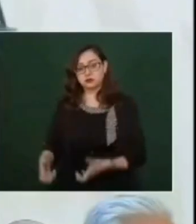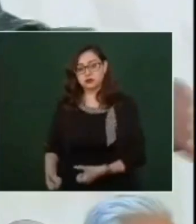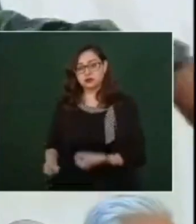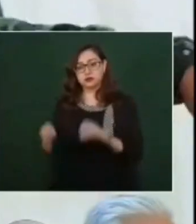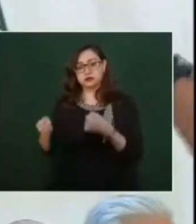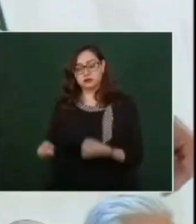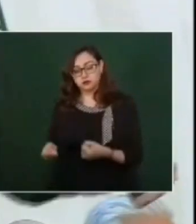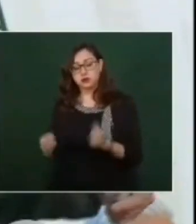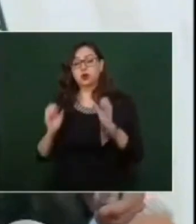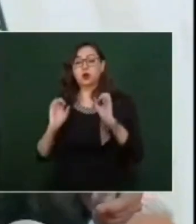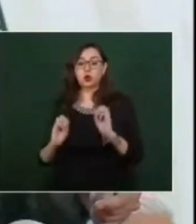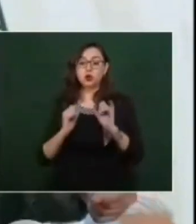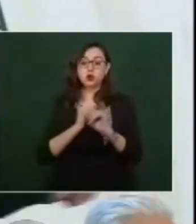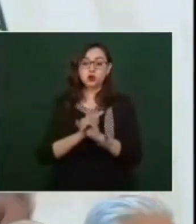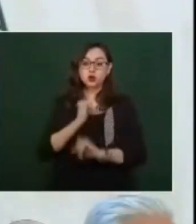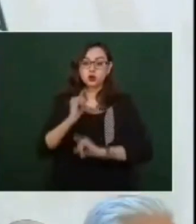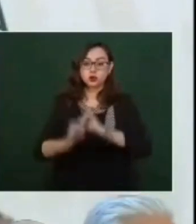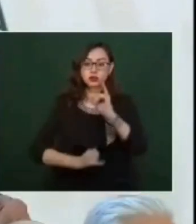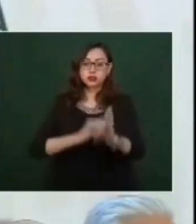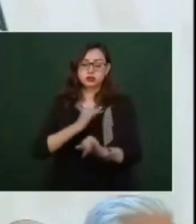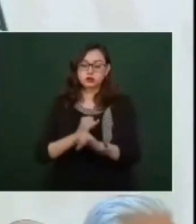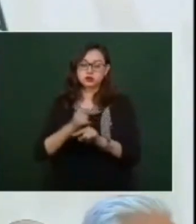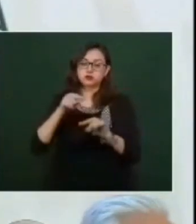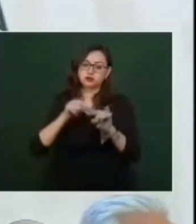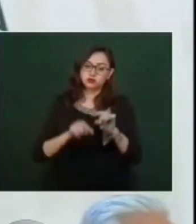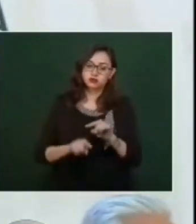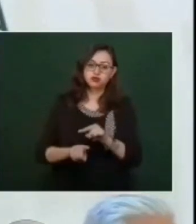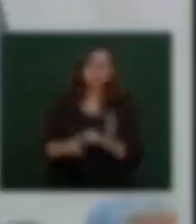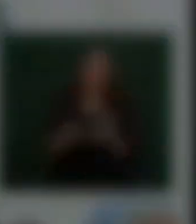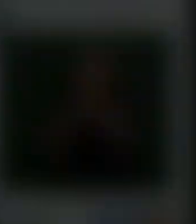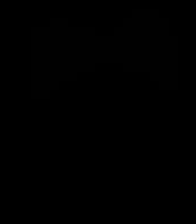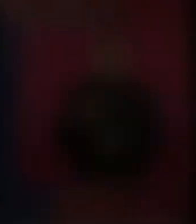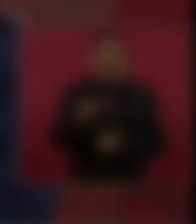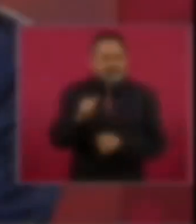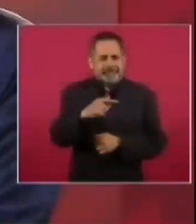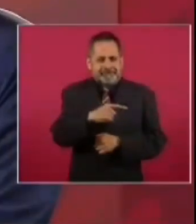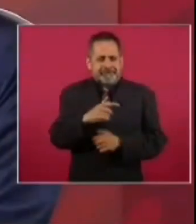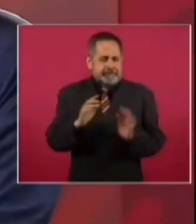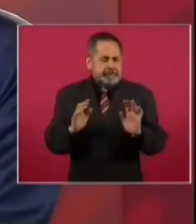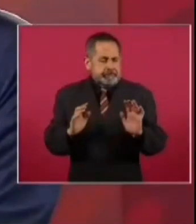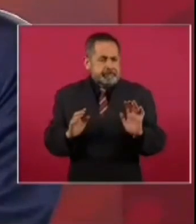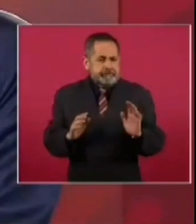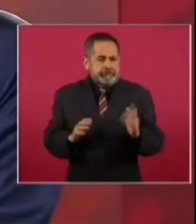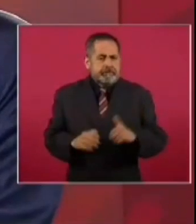son internacionales, a través del módulo de migración y volverán a pasar por su equipaje.